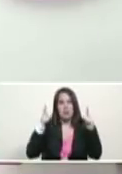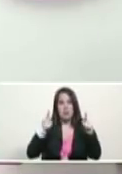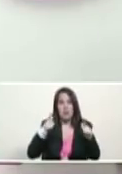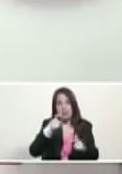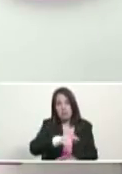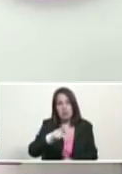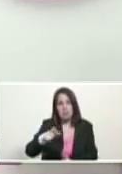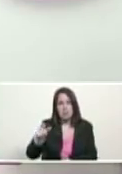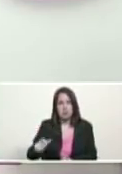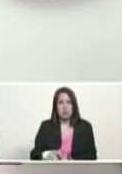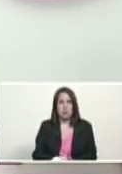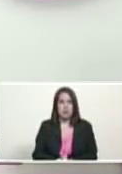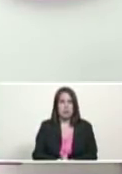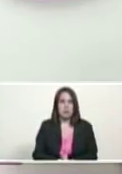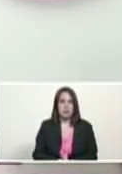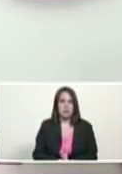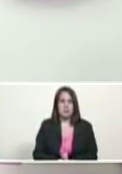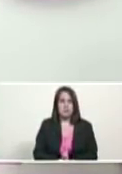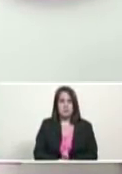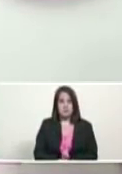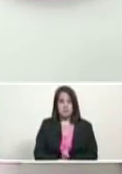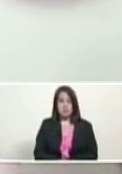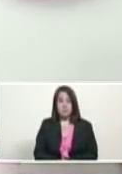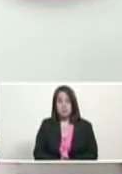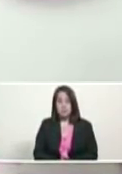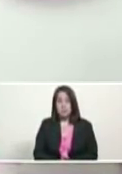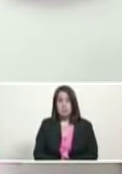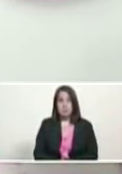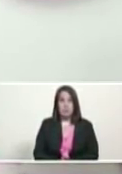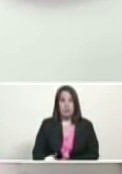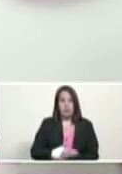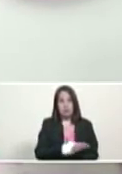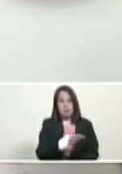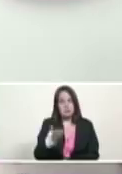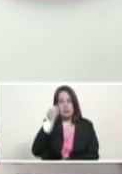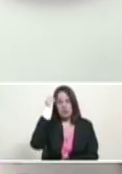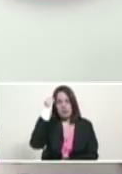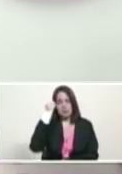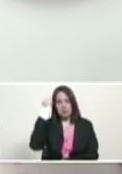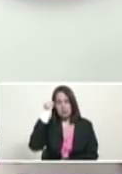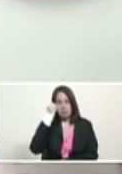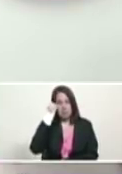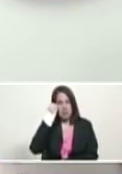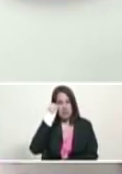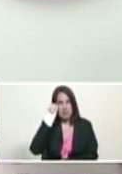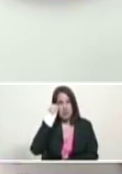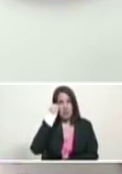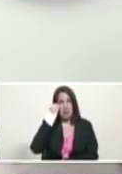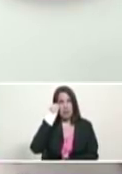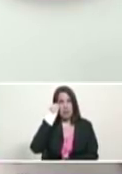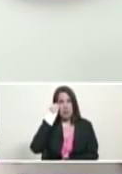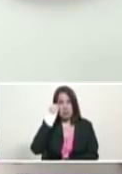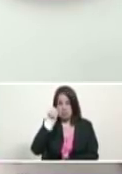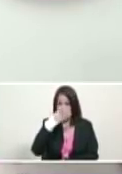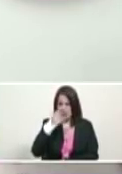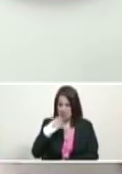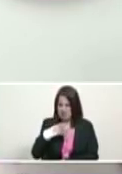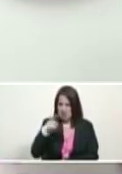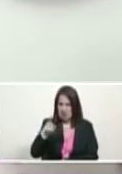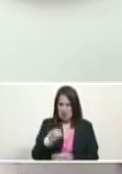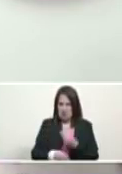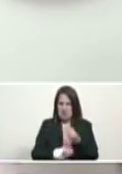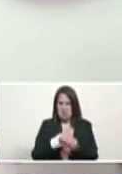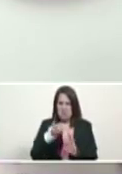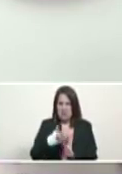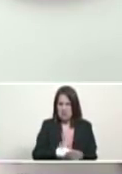venezolanos. ¿Creen ustedes que pueden llegar al Palacio de Miraflores a asaltarlo? ¿Y qué va a pasar con el